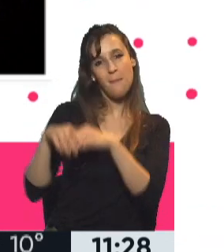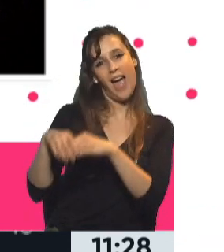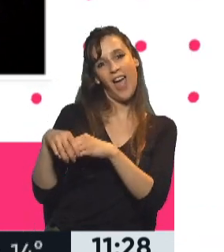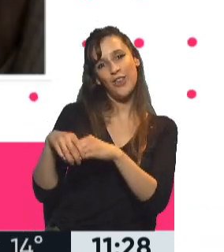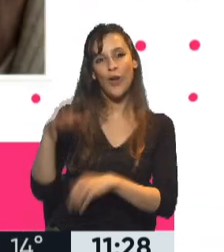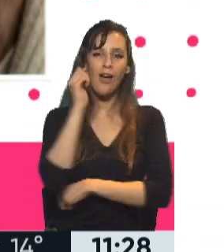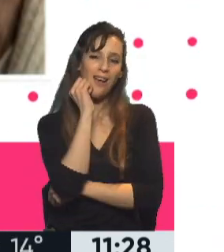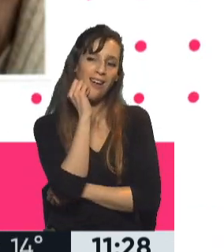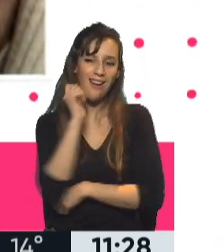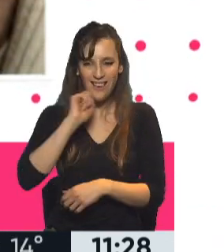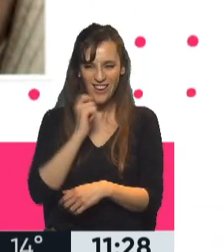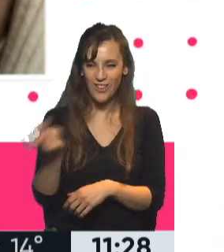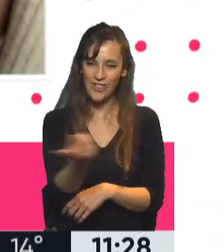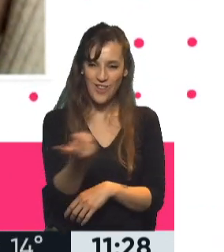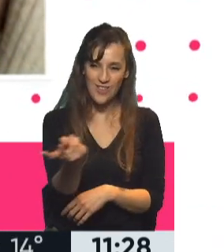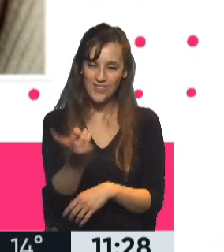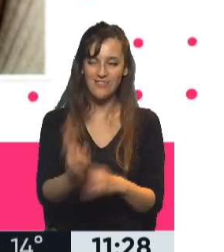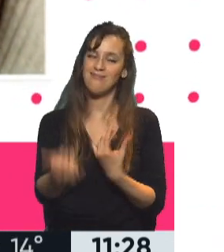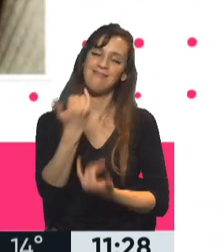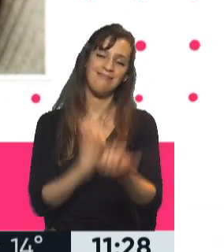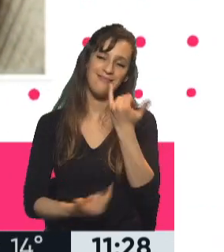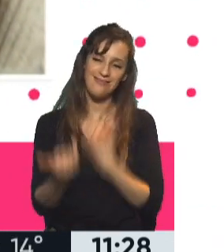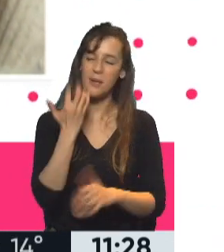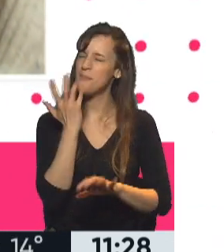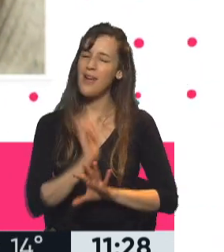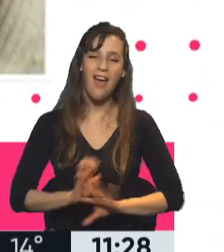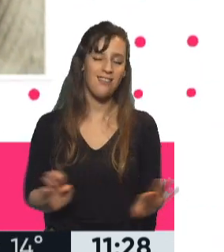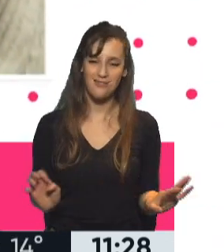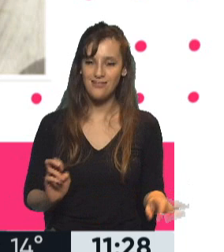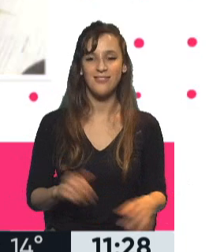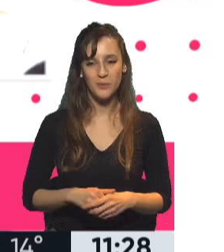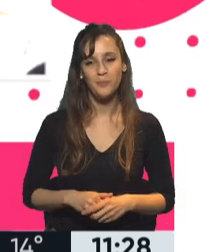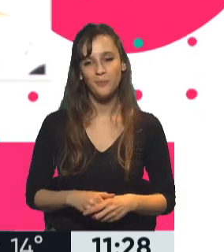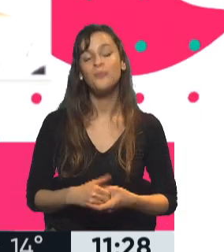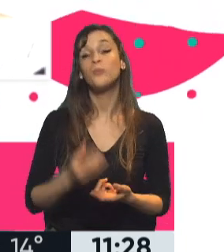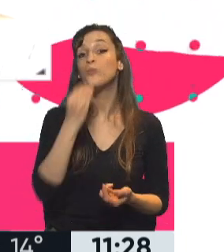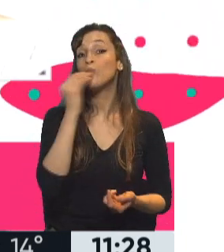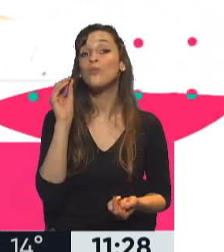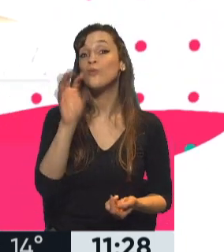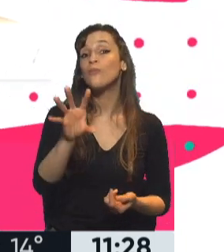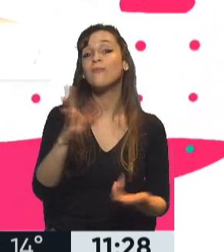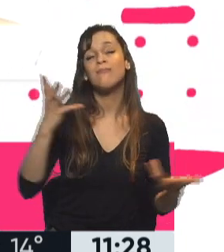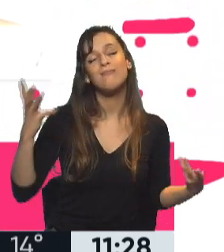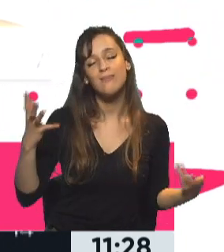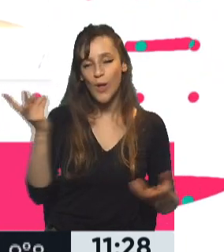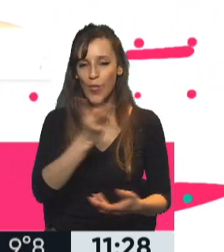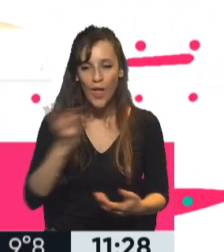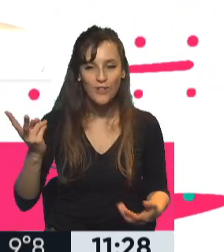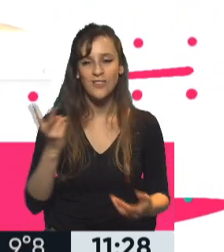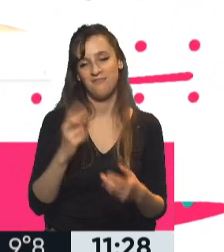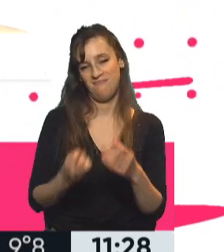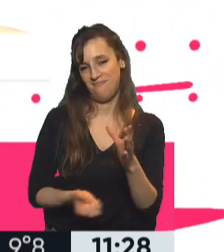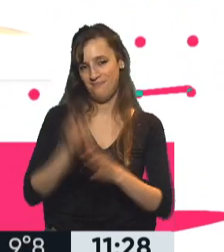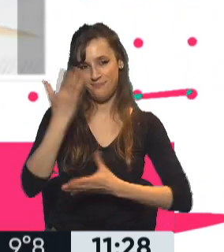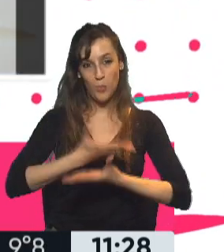verdad es una imagen muy linda de todo lo que decís y me encanta verlos tan entusiasmados a ambos. Les mandamos un beso gigante desde Mañanas